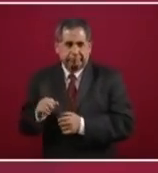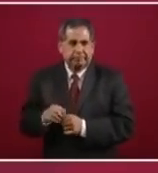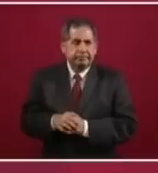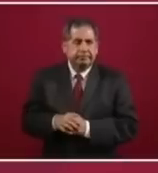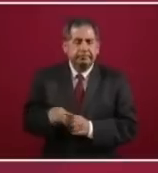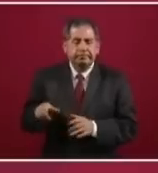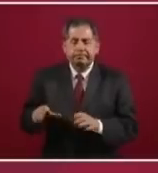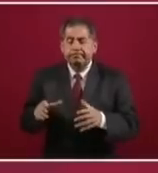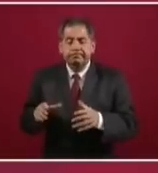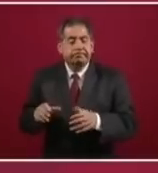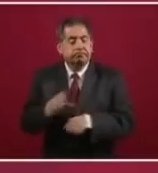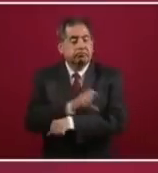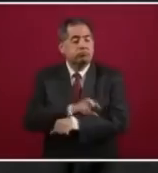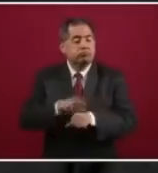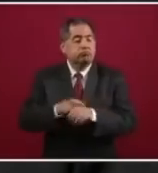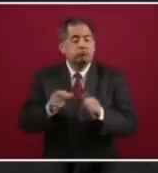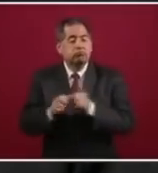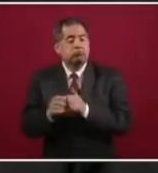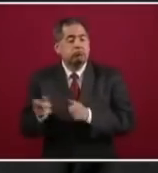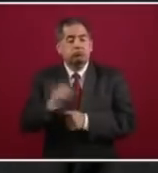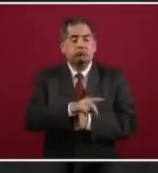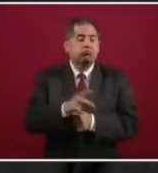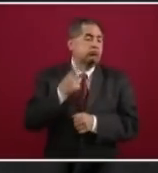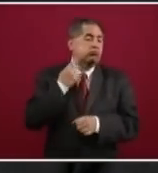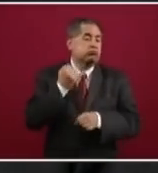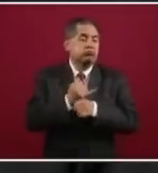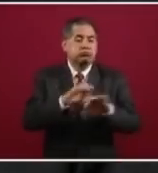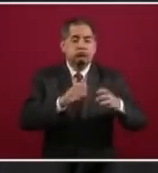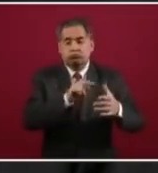y en coordinación con las procuradurías